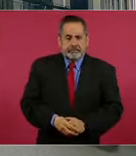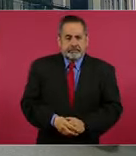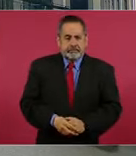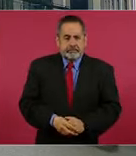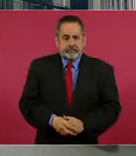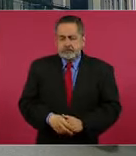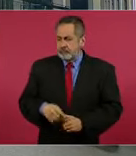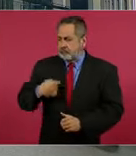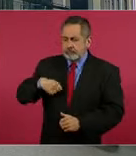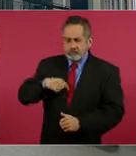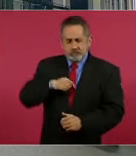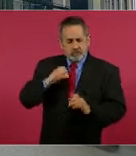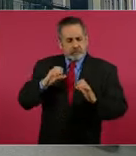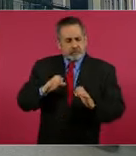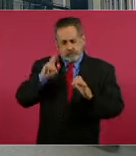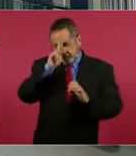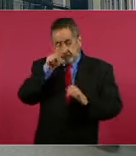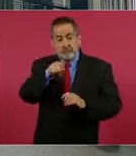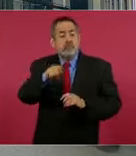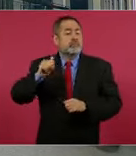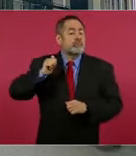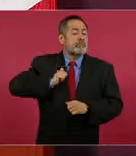mucha prudencia, es una zona arqueológica.